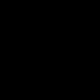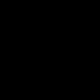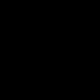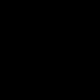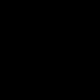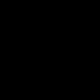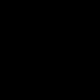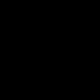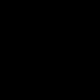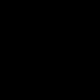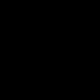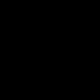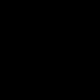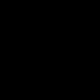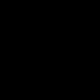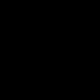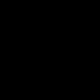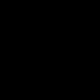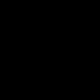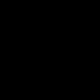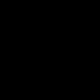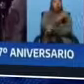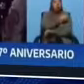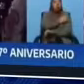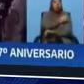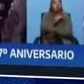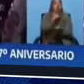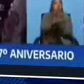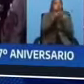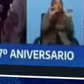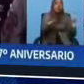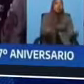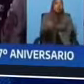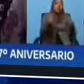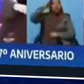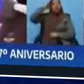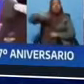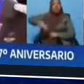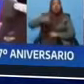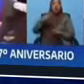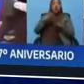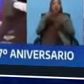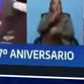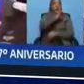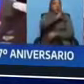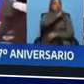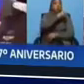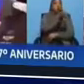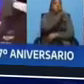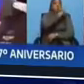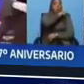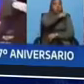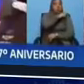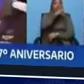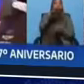por el simple hecho de que dejaron de creerle y apoyarlo maduro se encuentra asegurando que su tiranía está enfrentando